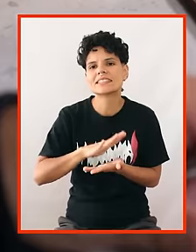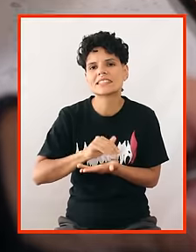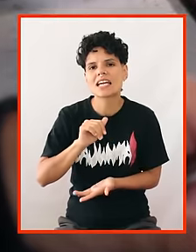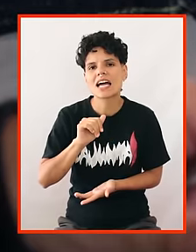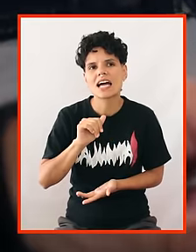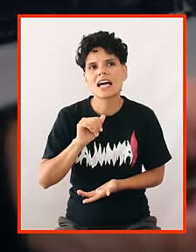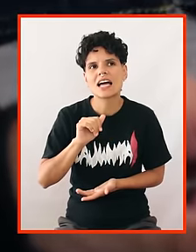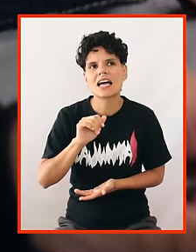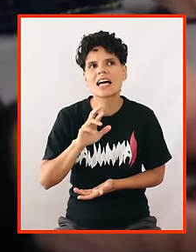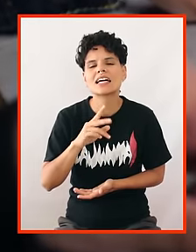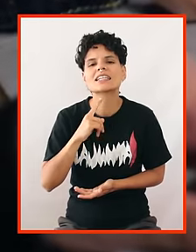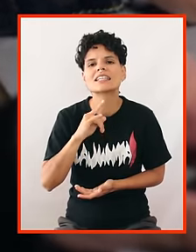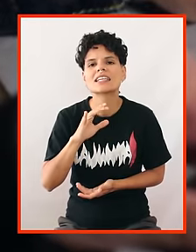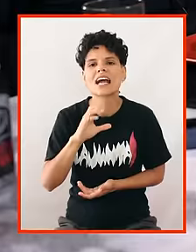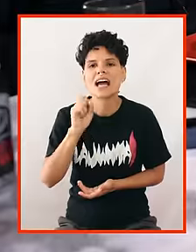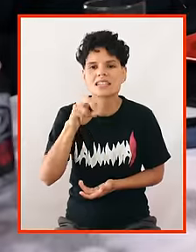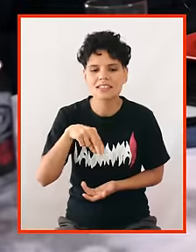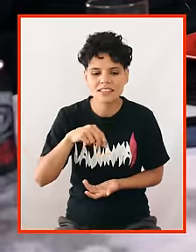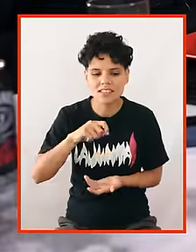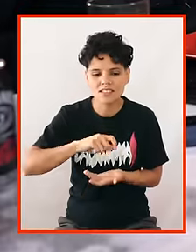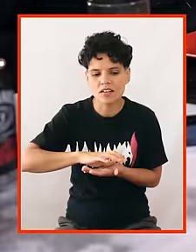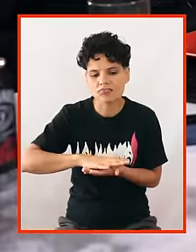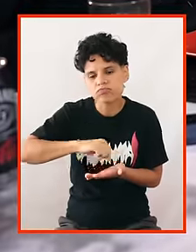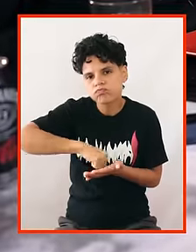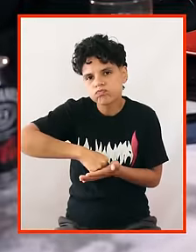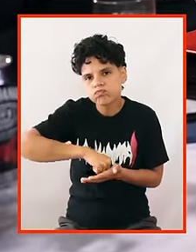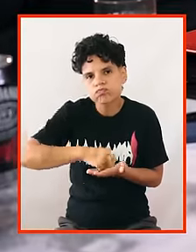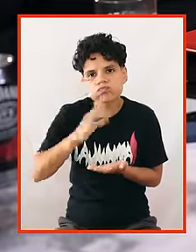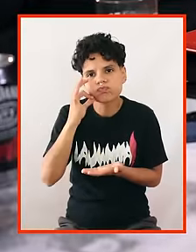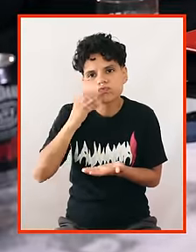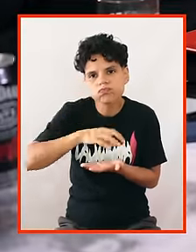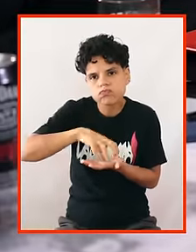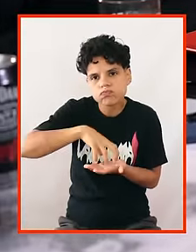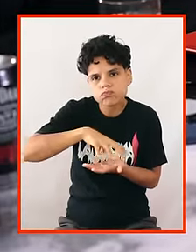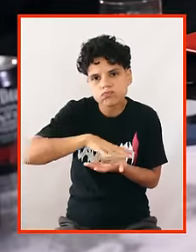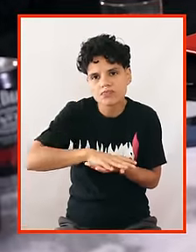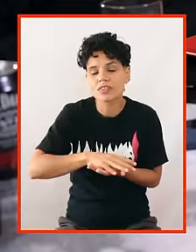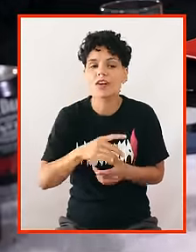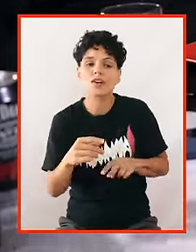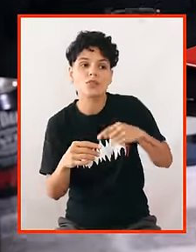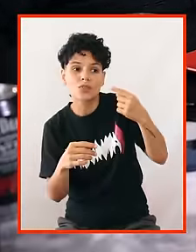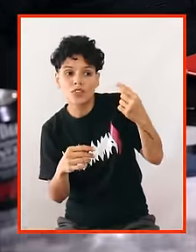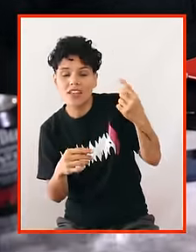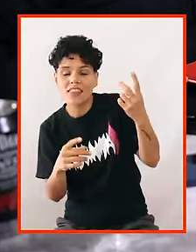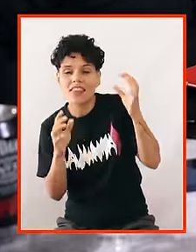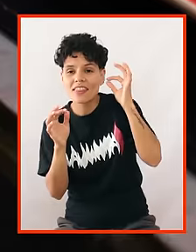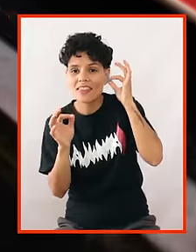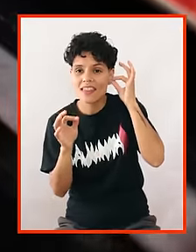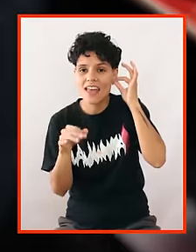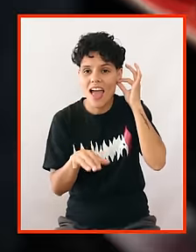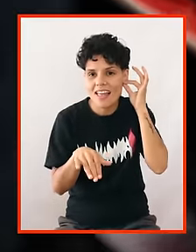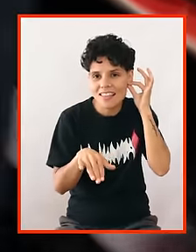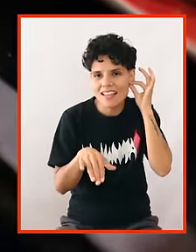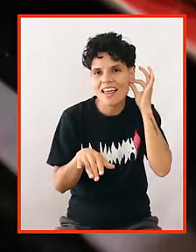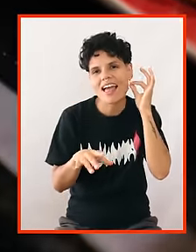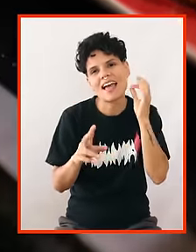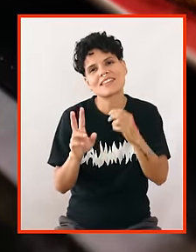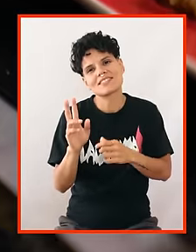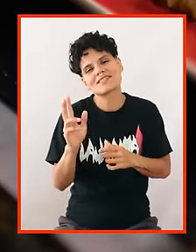No, pero qué bien. Muchas gracias. Y Atenea Charquicán Vegetal. Gracias. Atenea